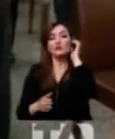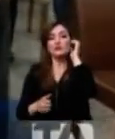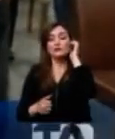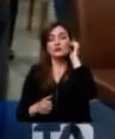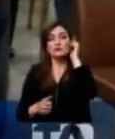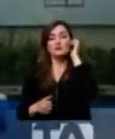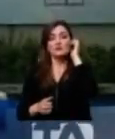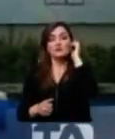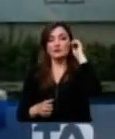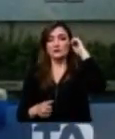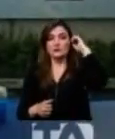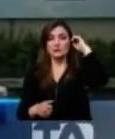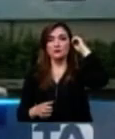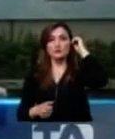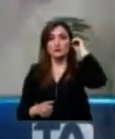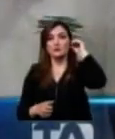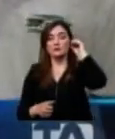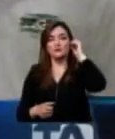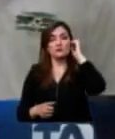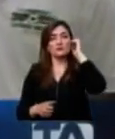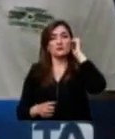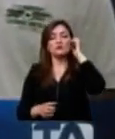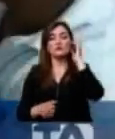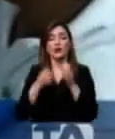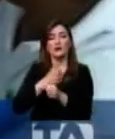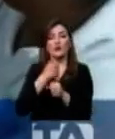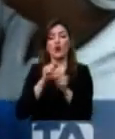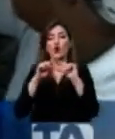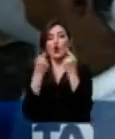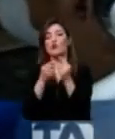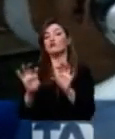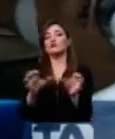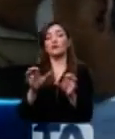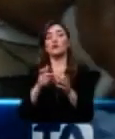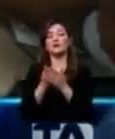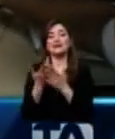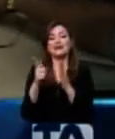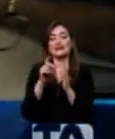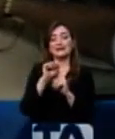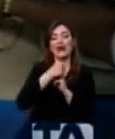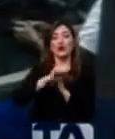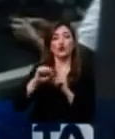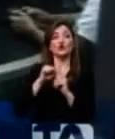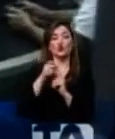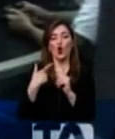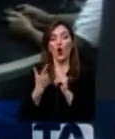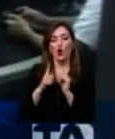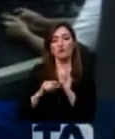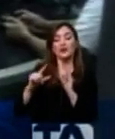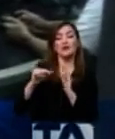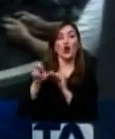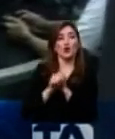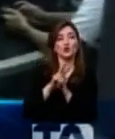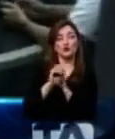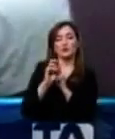los trabajadores del grupo de radios incautada se encendieron las alarmas la situación financiera de las estaciones en manos del gobierno desde 2008